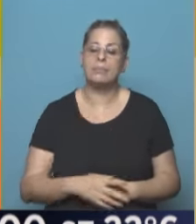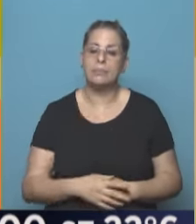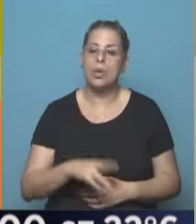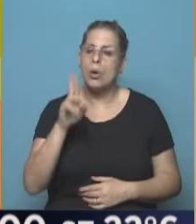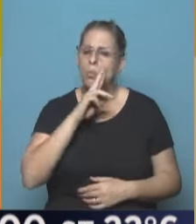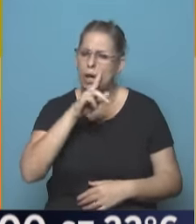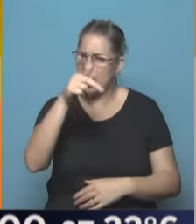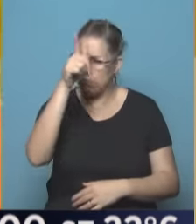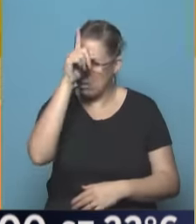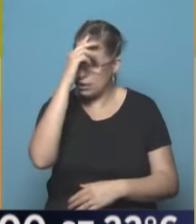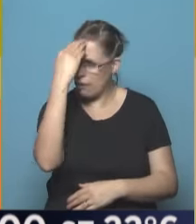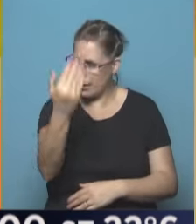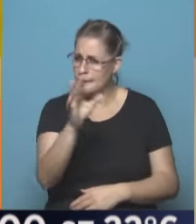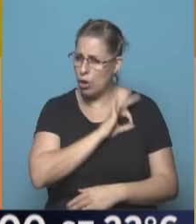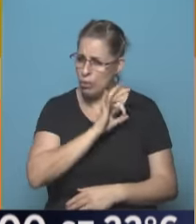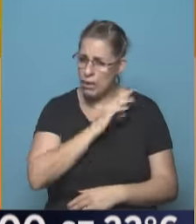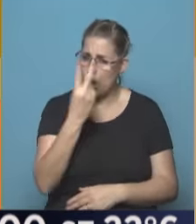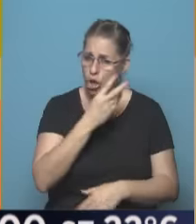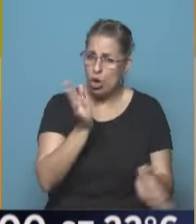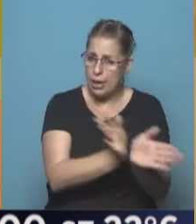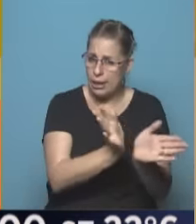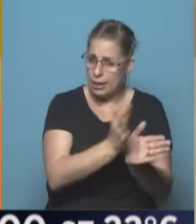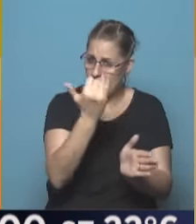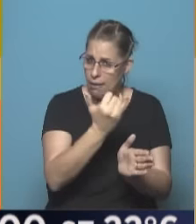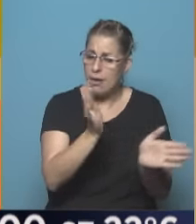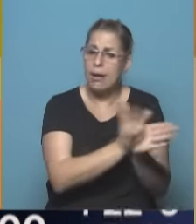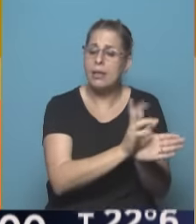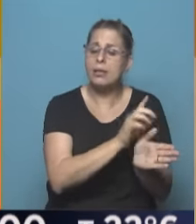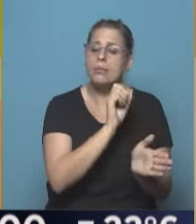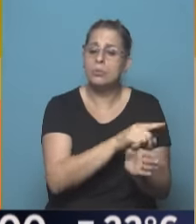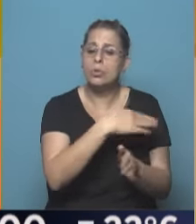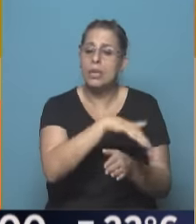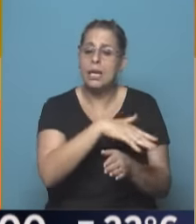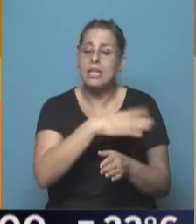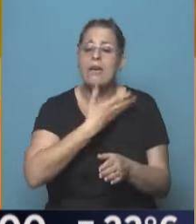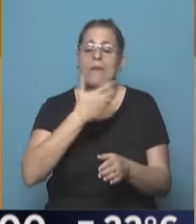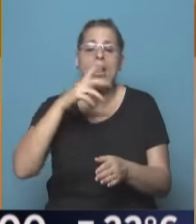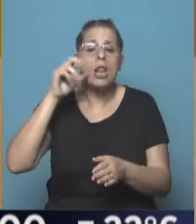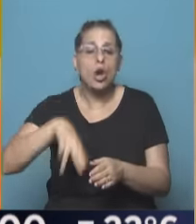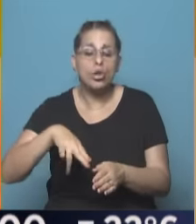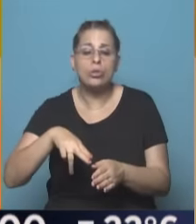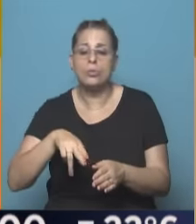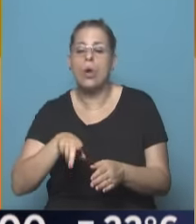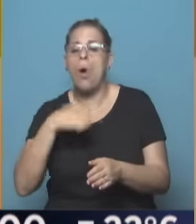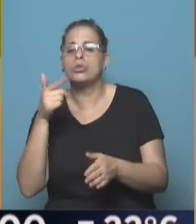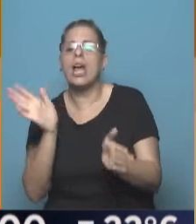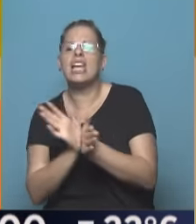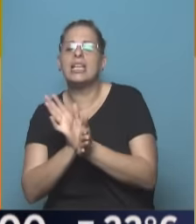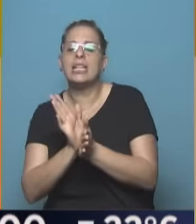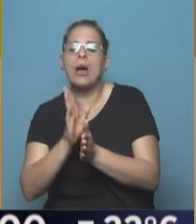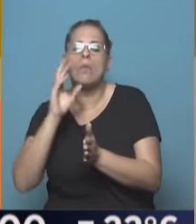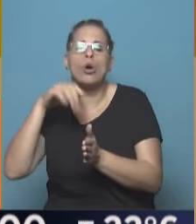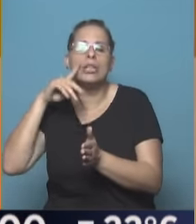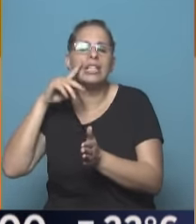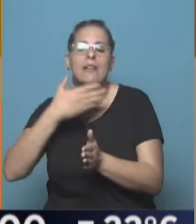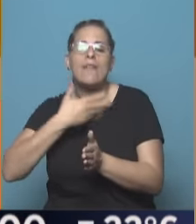femenino acá frente a la comisaría, en las dos esquinas, en la esquina de Ramón Falcón y la esquina de José